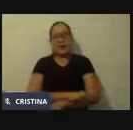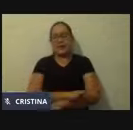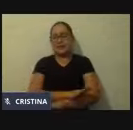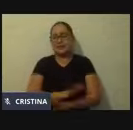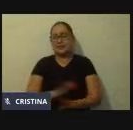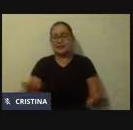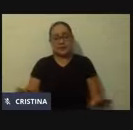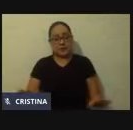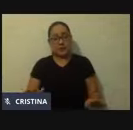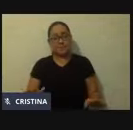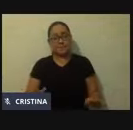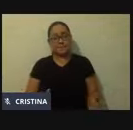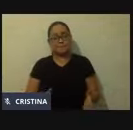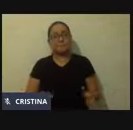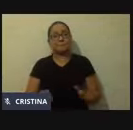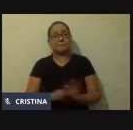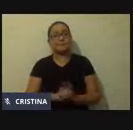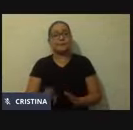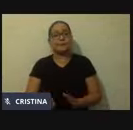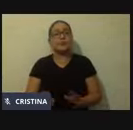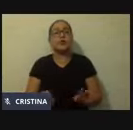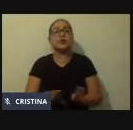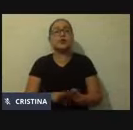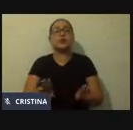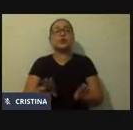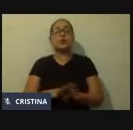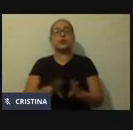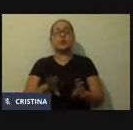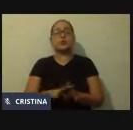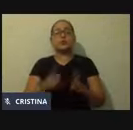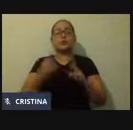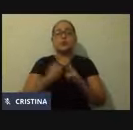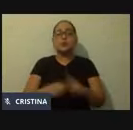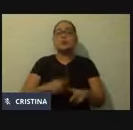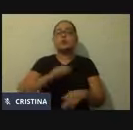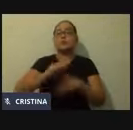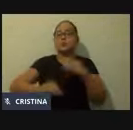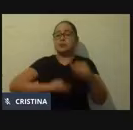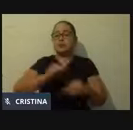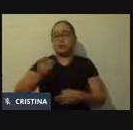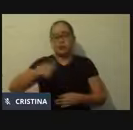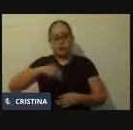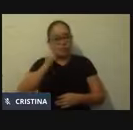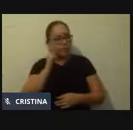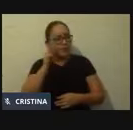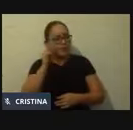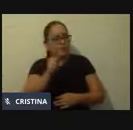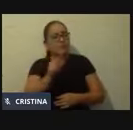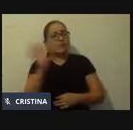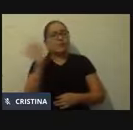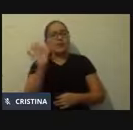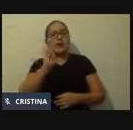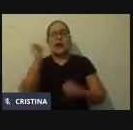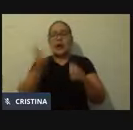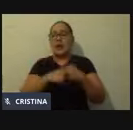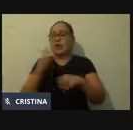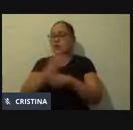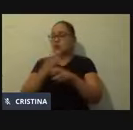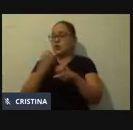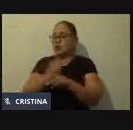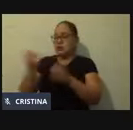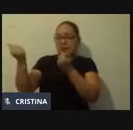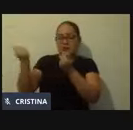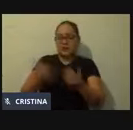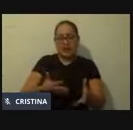grandemente. El cómo vamos a sanitizar absolutamente todo, pues ya lo estamos viendo, de que llega algo a tu casa y le echas